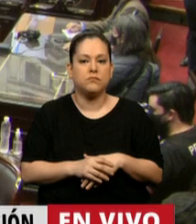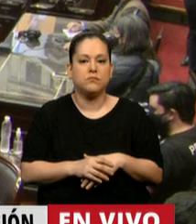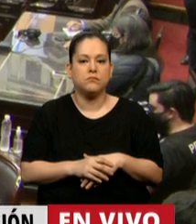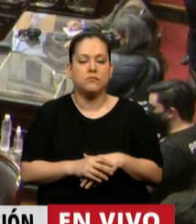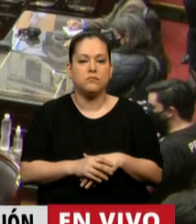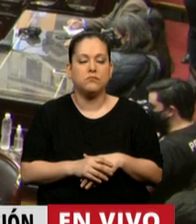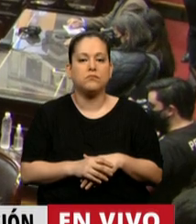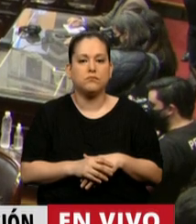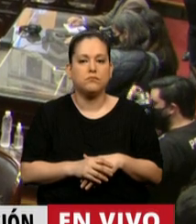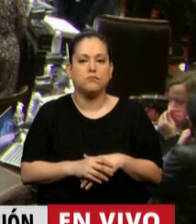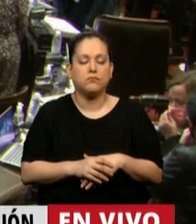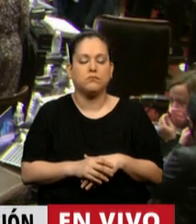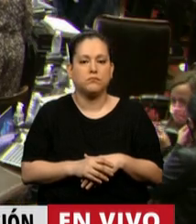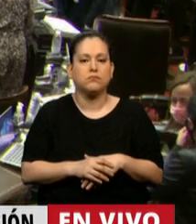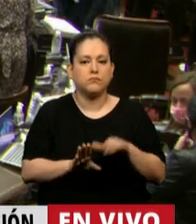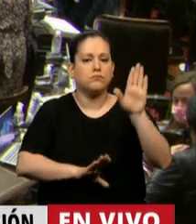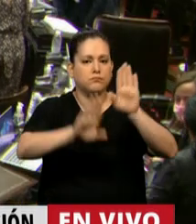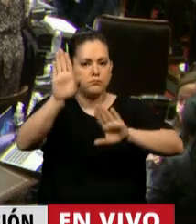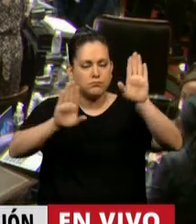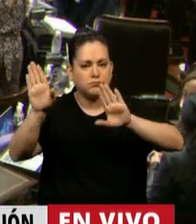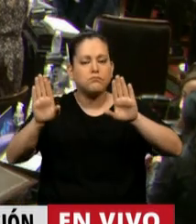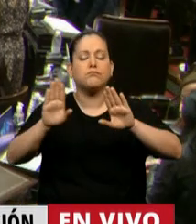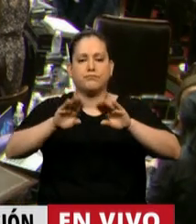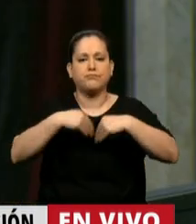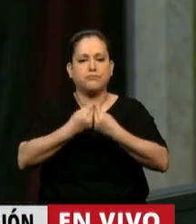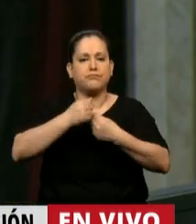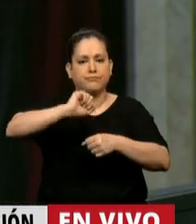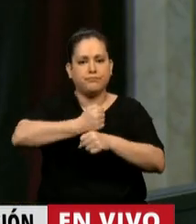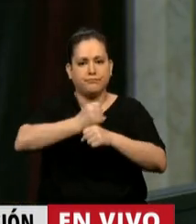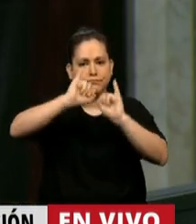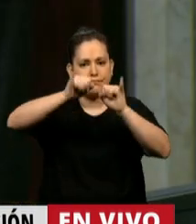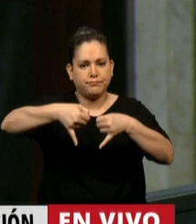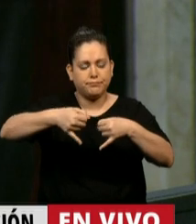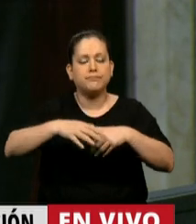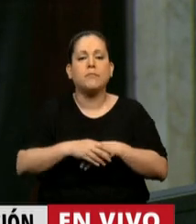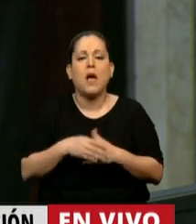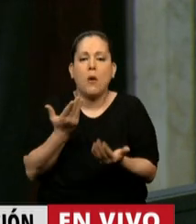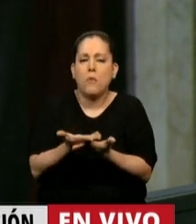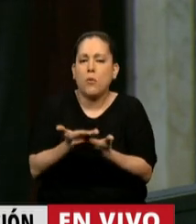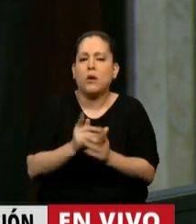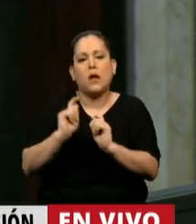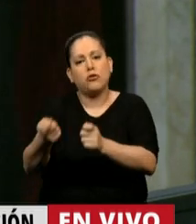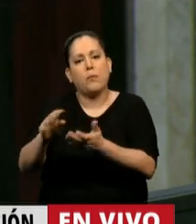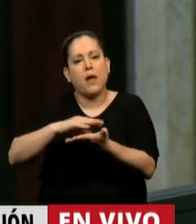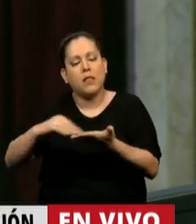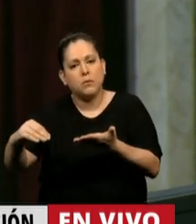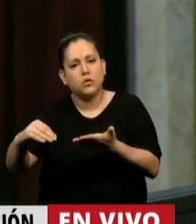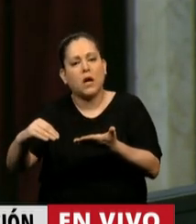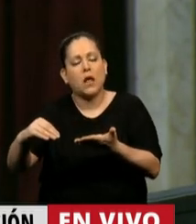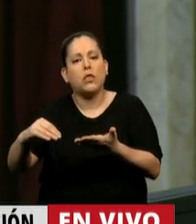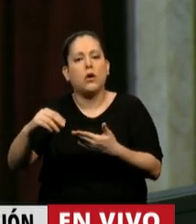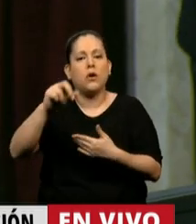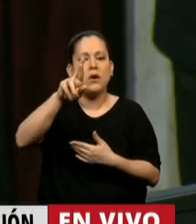signos sírvanse marcar por signos resulta afirmativo para hacer la propuesta tiene la palabra el diputado